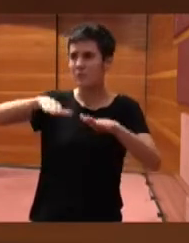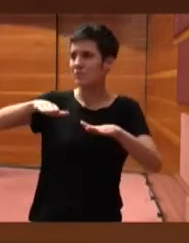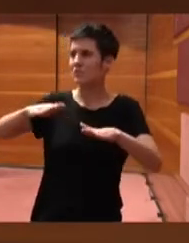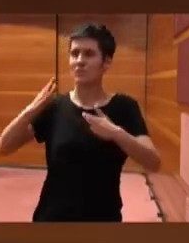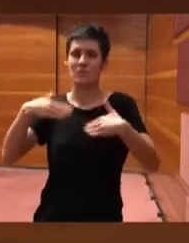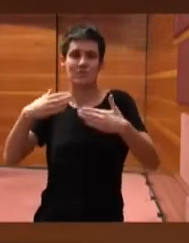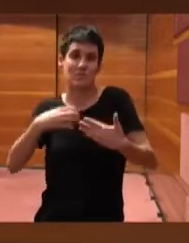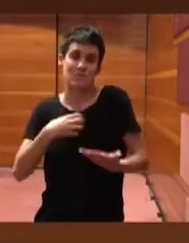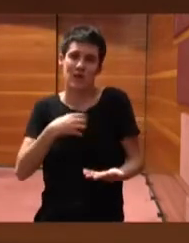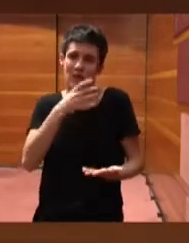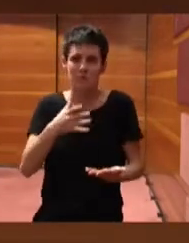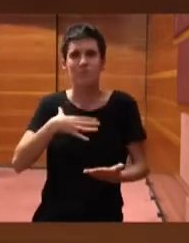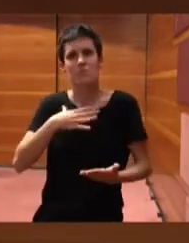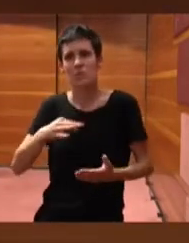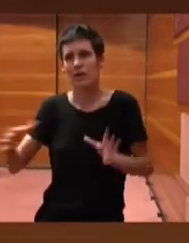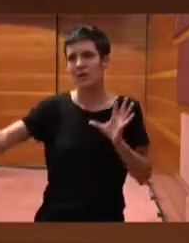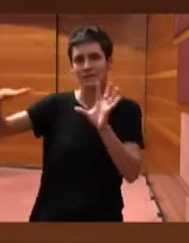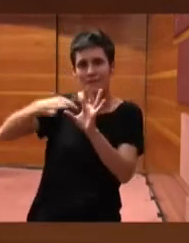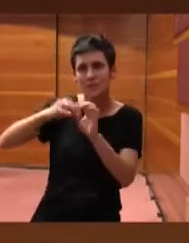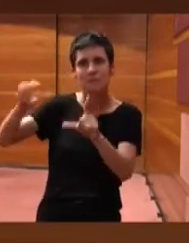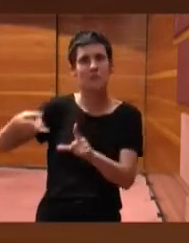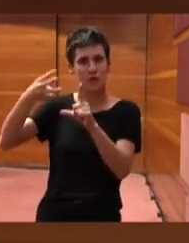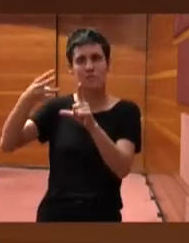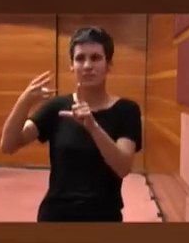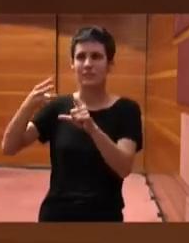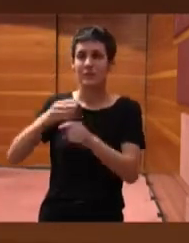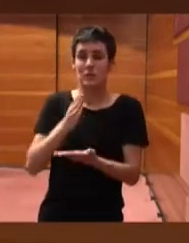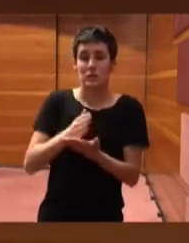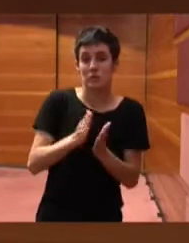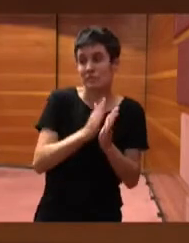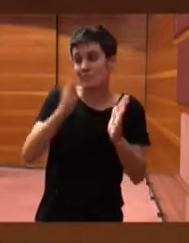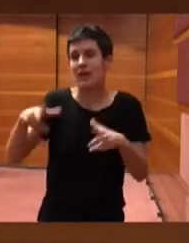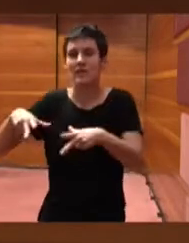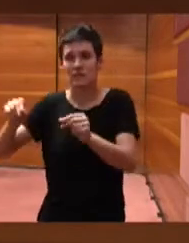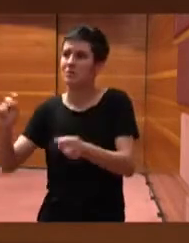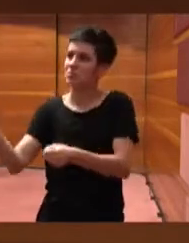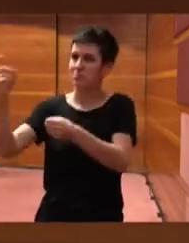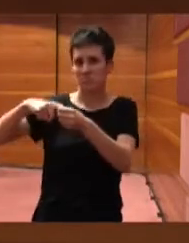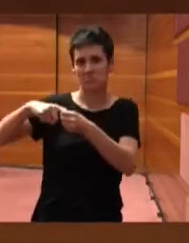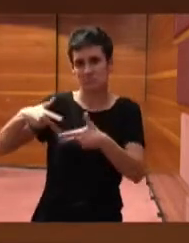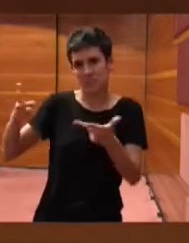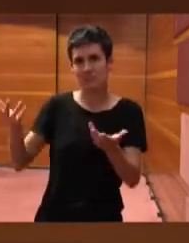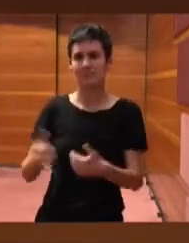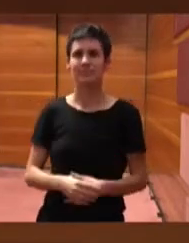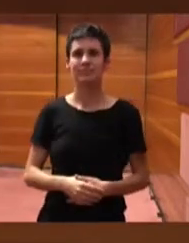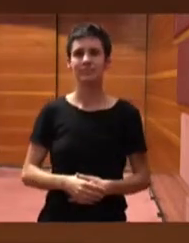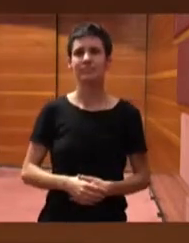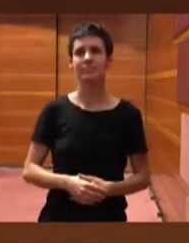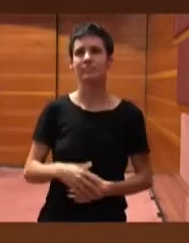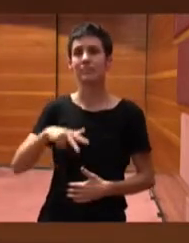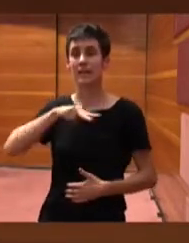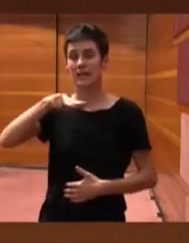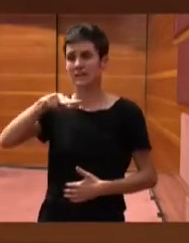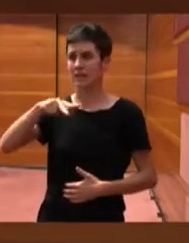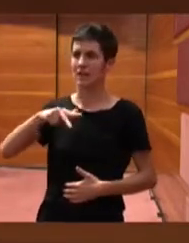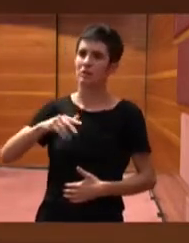baina konektatuta dagoela jada. Ikasturteko amaiera honetan parte hartzeko. Estábamos saludando también a